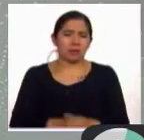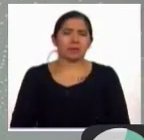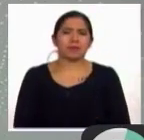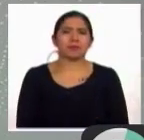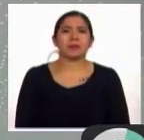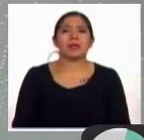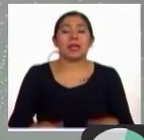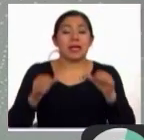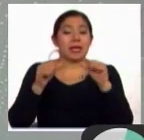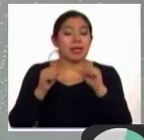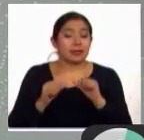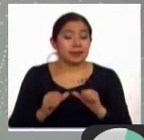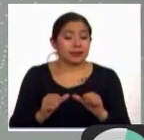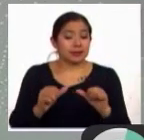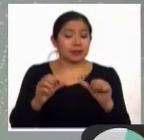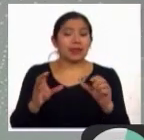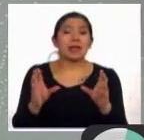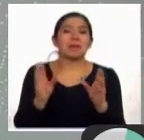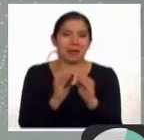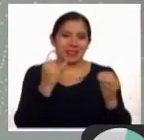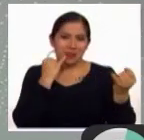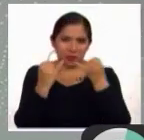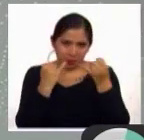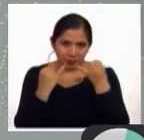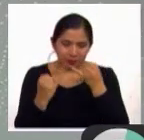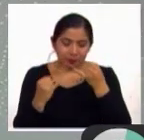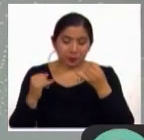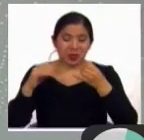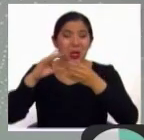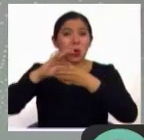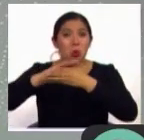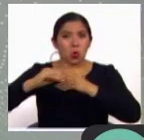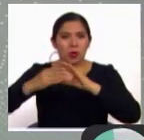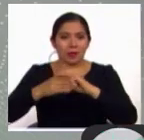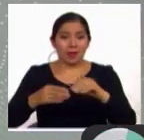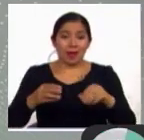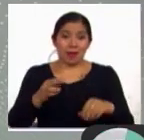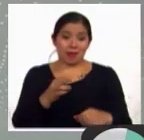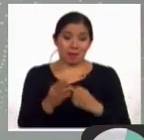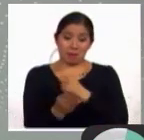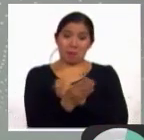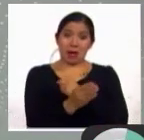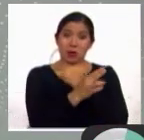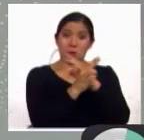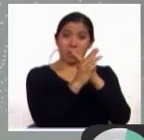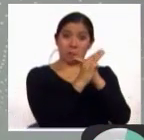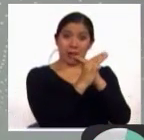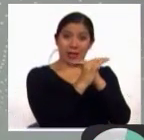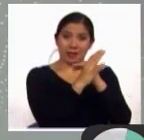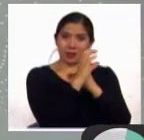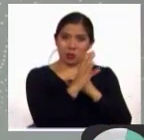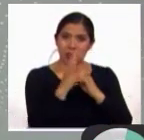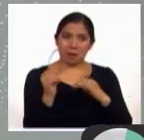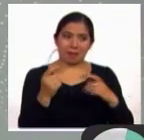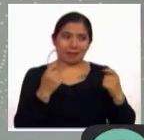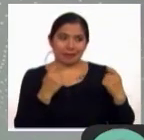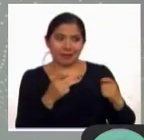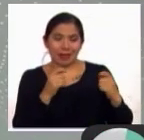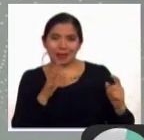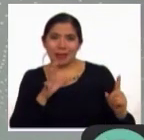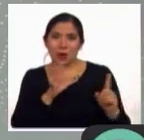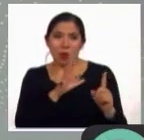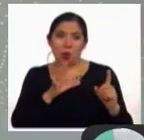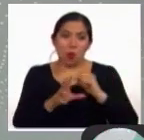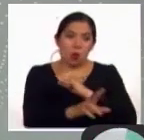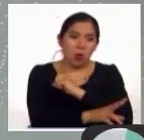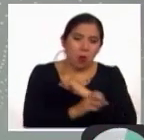Continuamos con más información y vamos a comentarles el atraco frustrado al Banco Mercantil en Cochabamba porque los implicados han